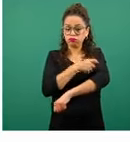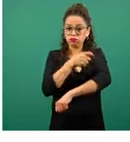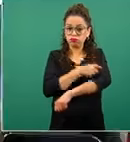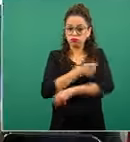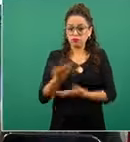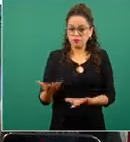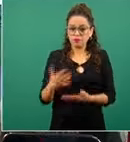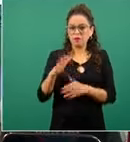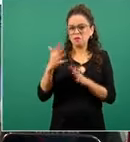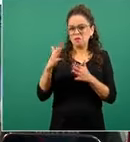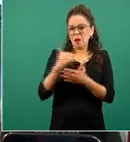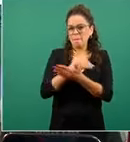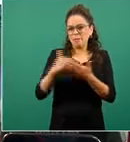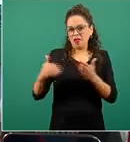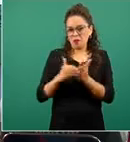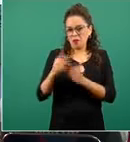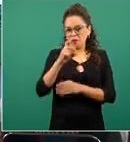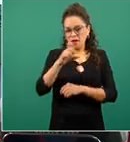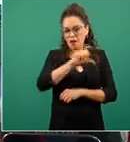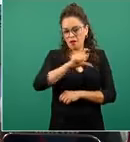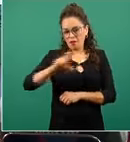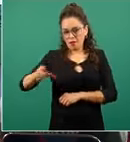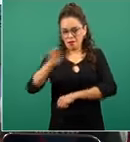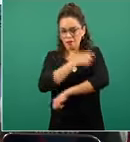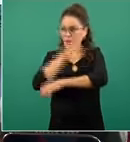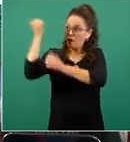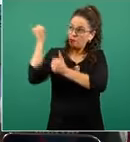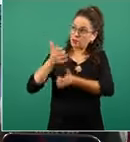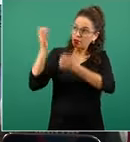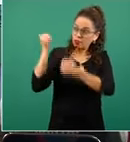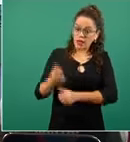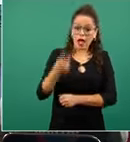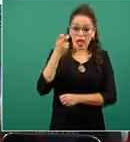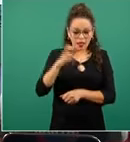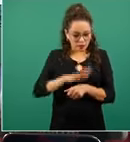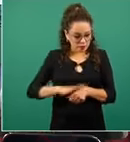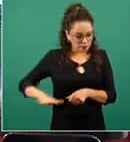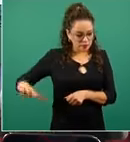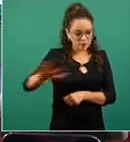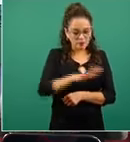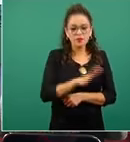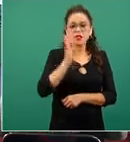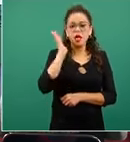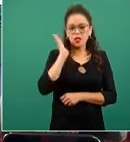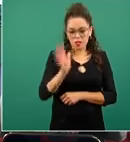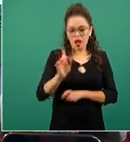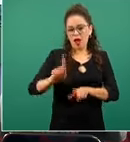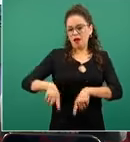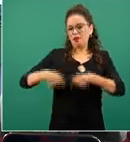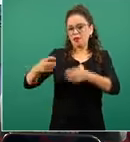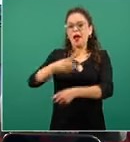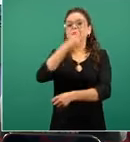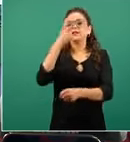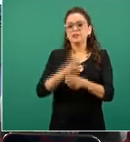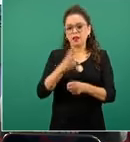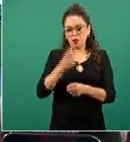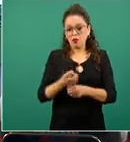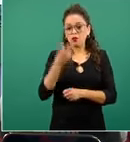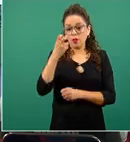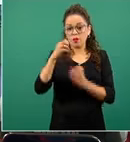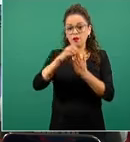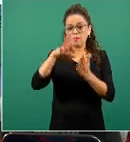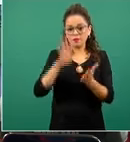momento, pues obviamente es el personal que ha avanzado ya con sus segundas dosis y por eso este registro de